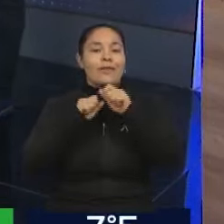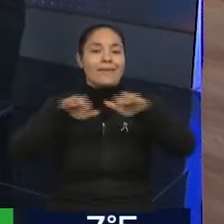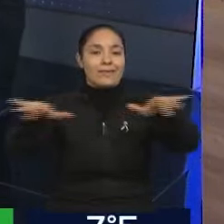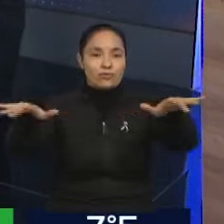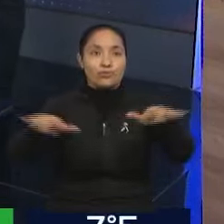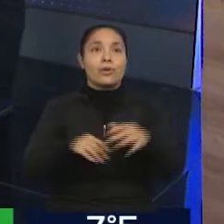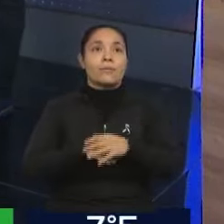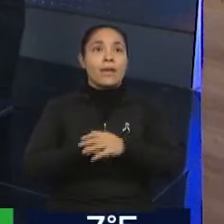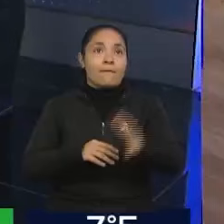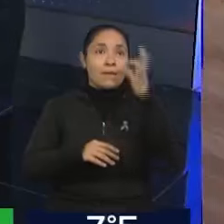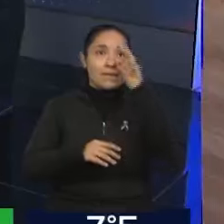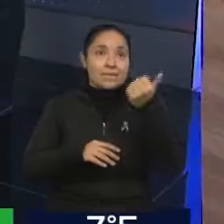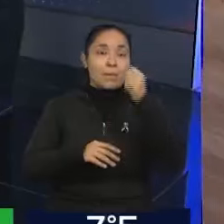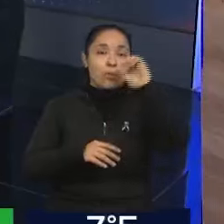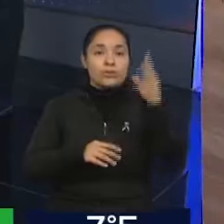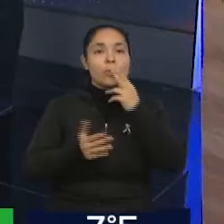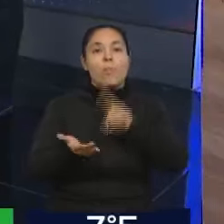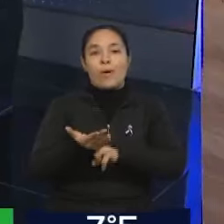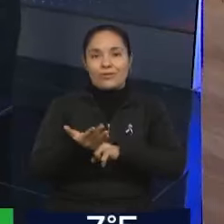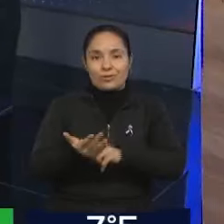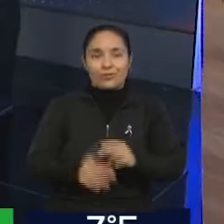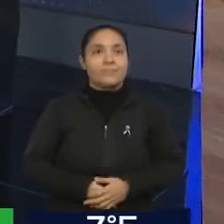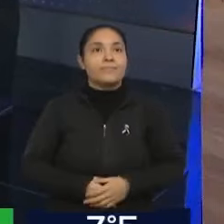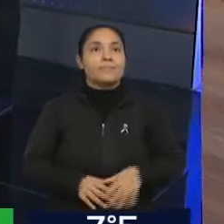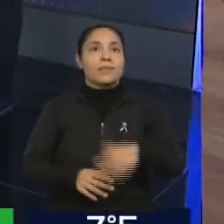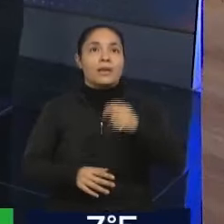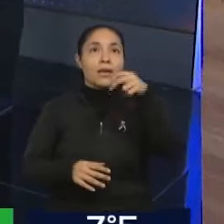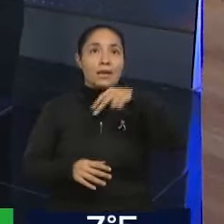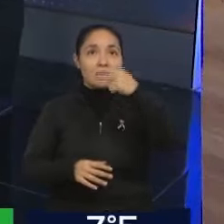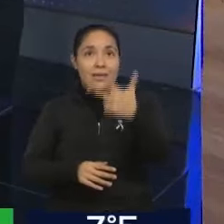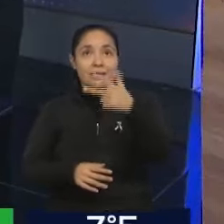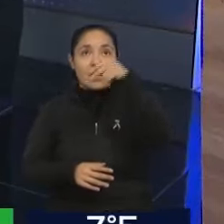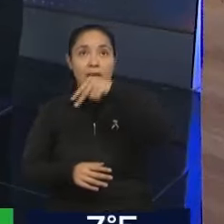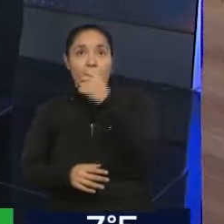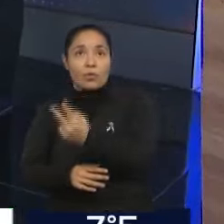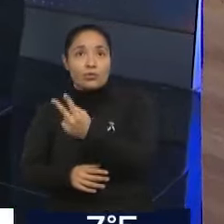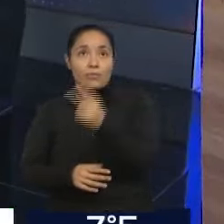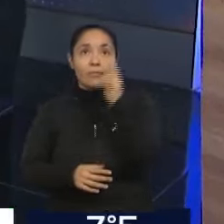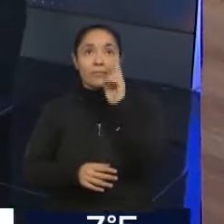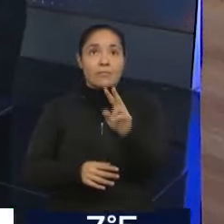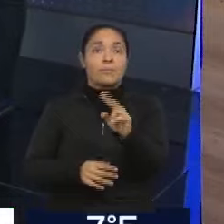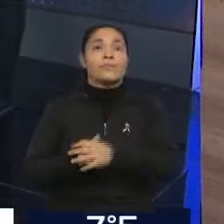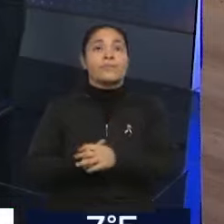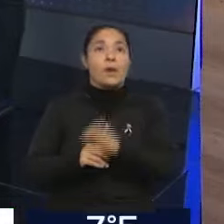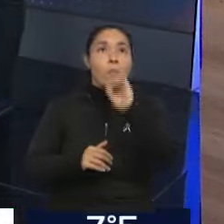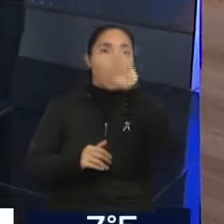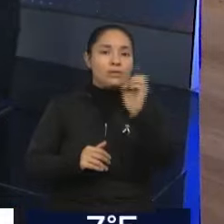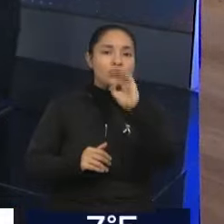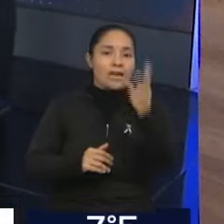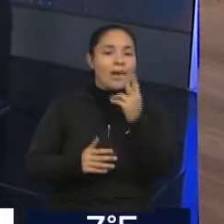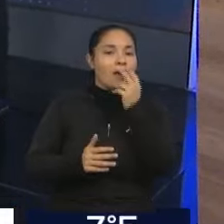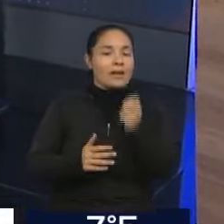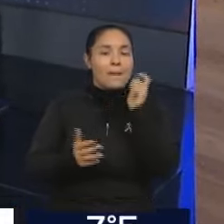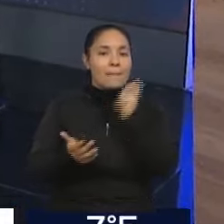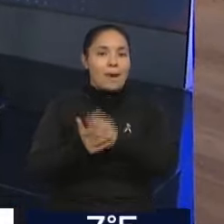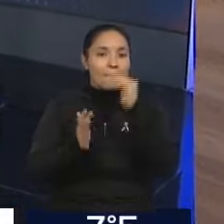el 26% la carga impositiva. Claro. En la N3 y N2 vamos a ver que empiezan a bajar los porcentajes de energía. ¿Por qué?